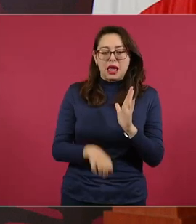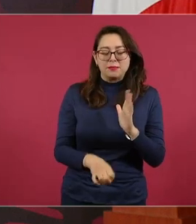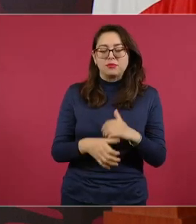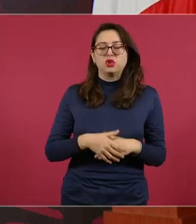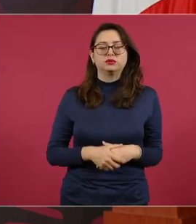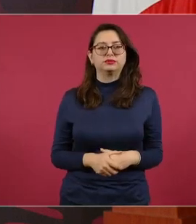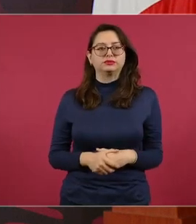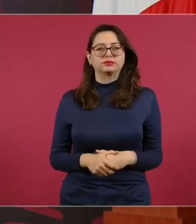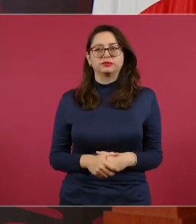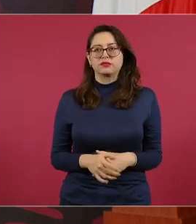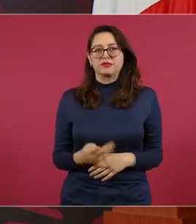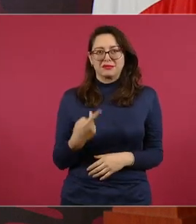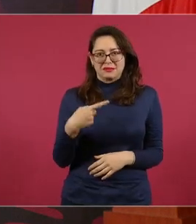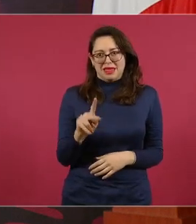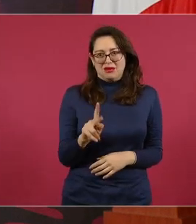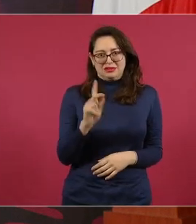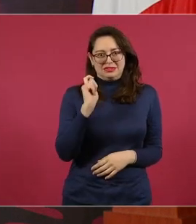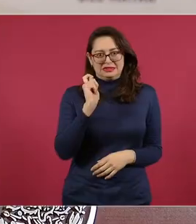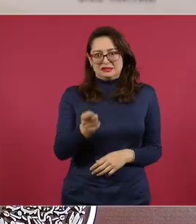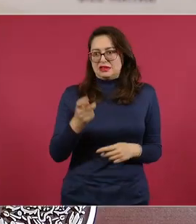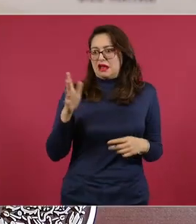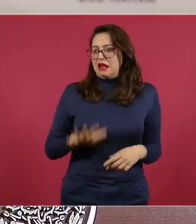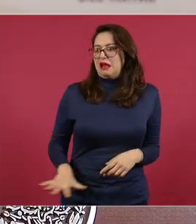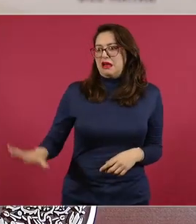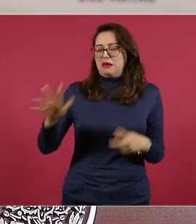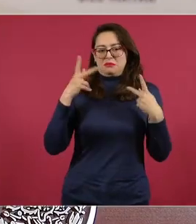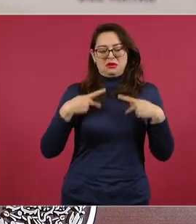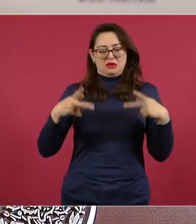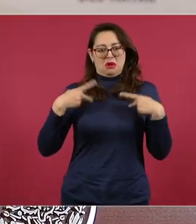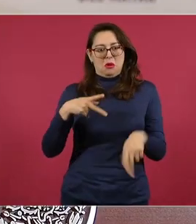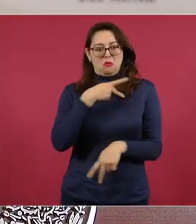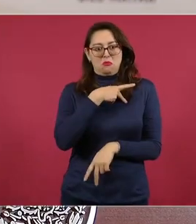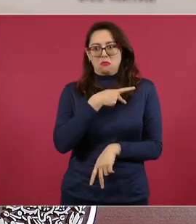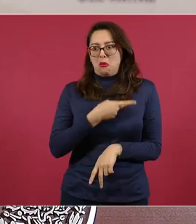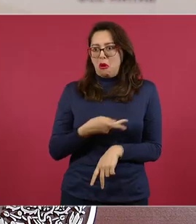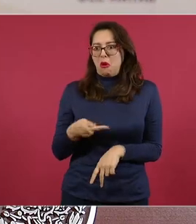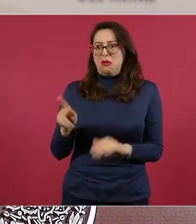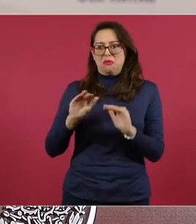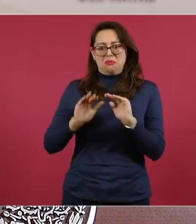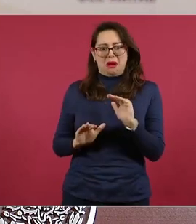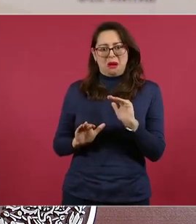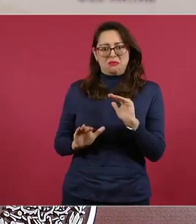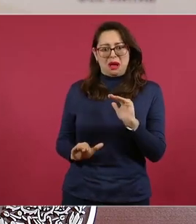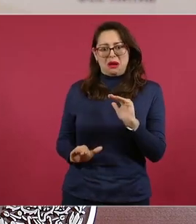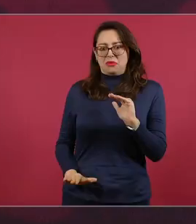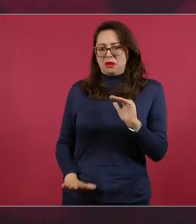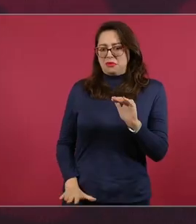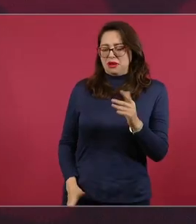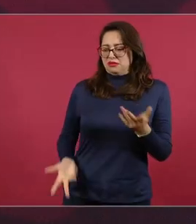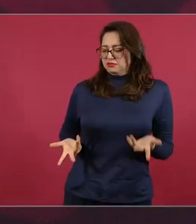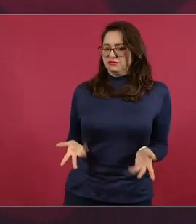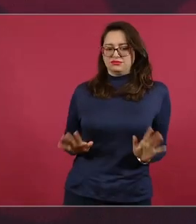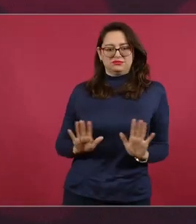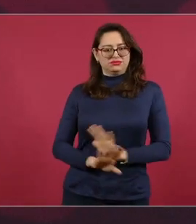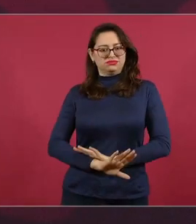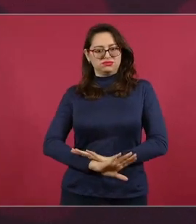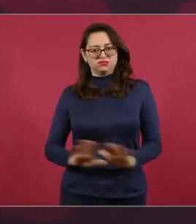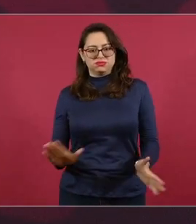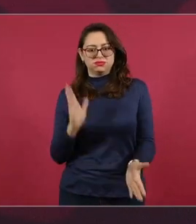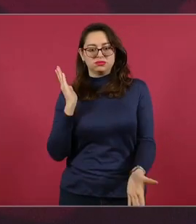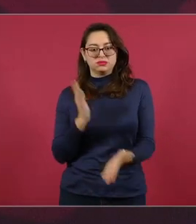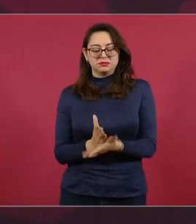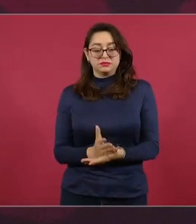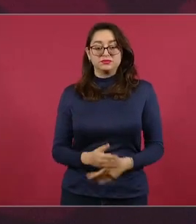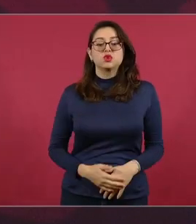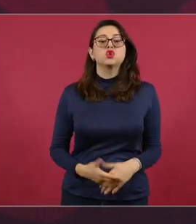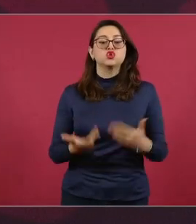porque es una de las facultades del presidente, el presentar iniciativas, no cualquiera lo puede